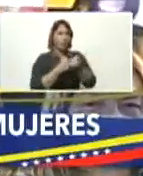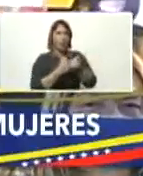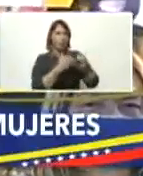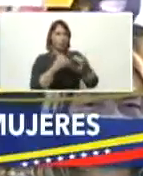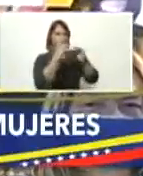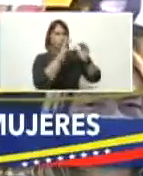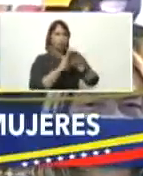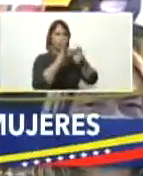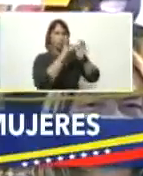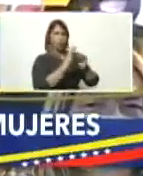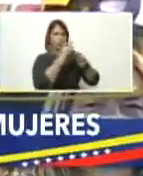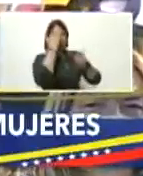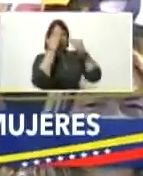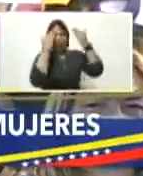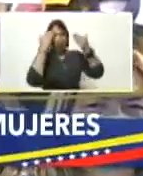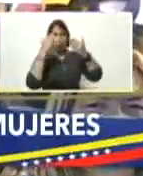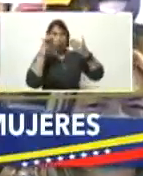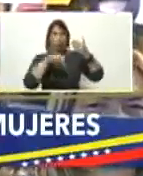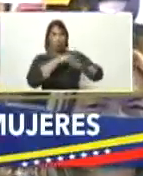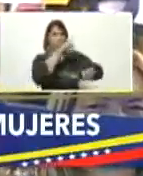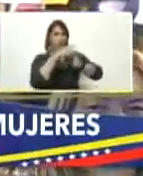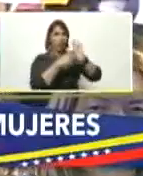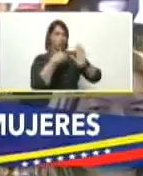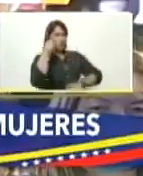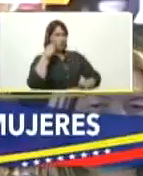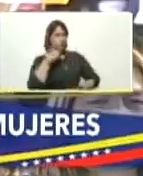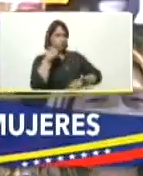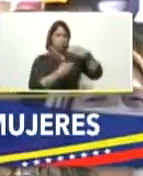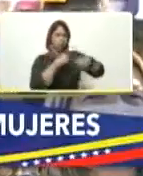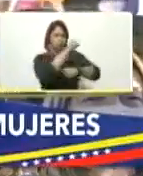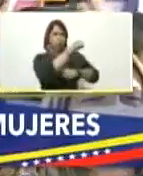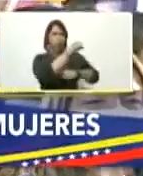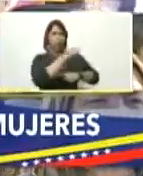el saludo es sororal, cimarrón y revolucionario.